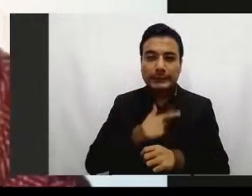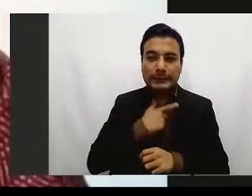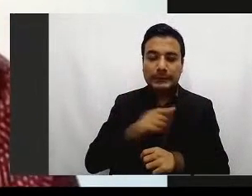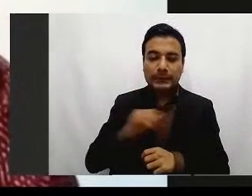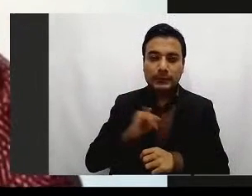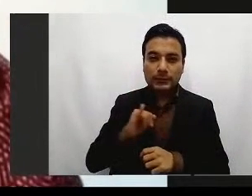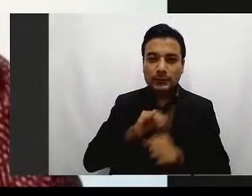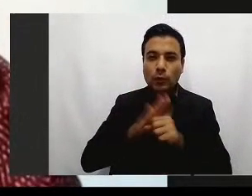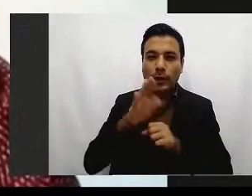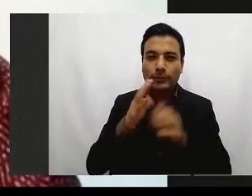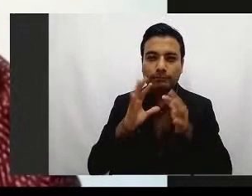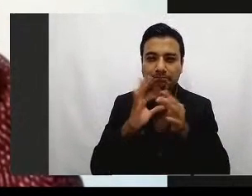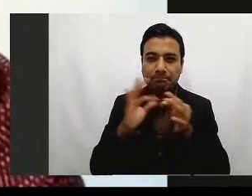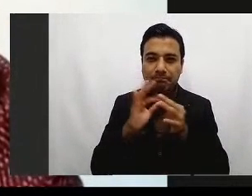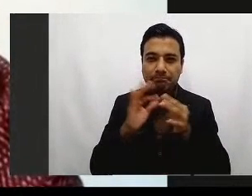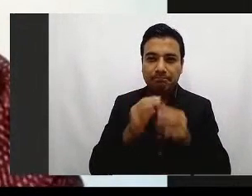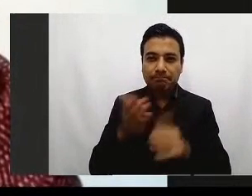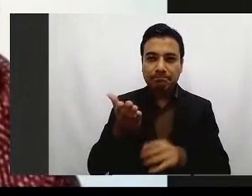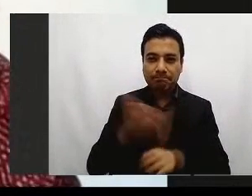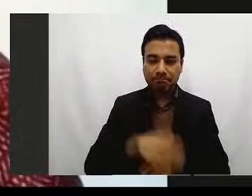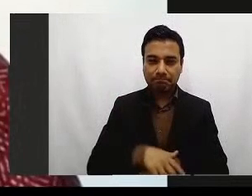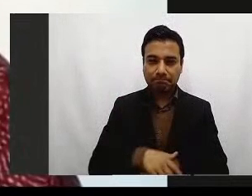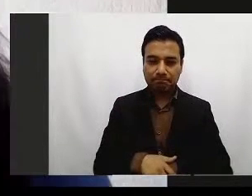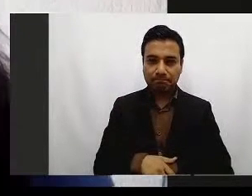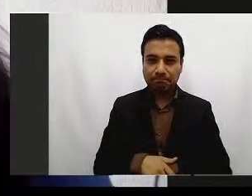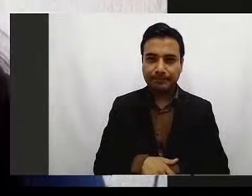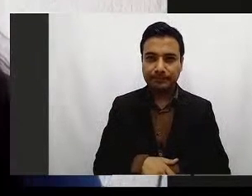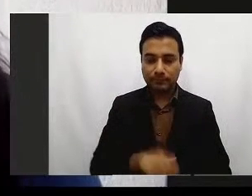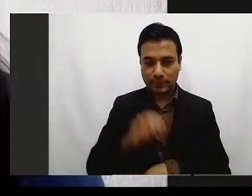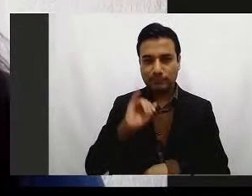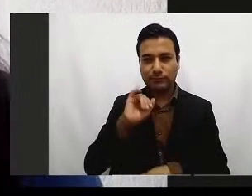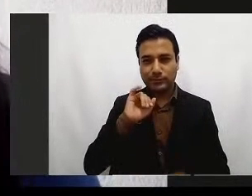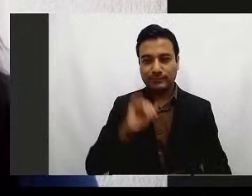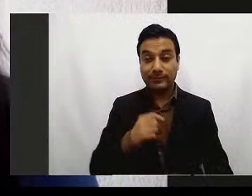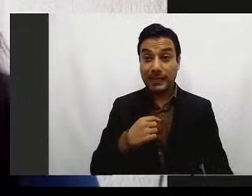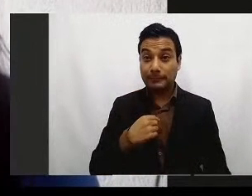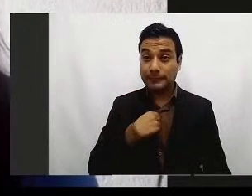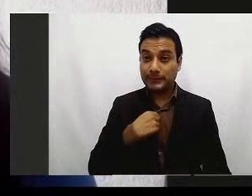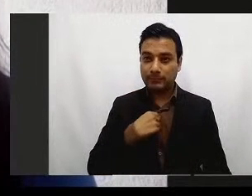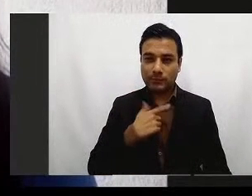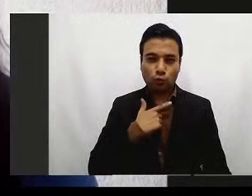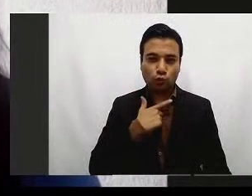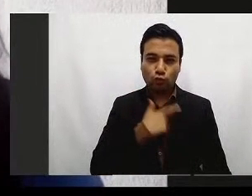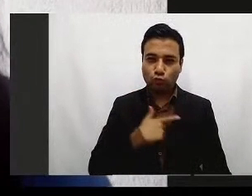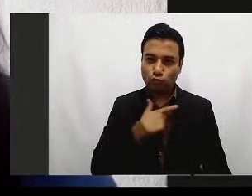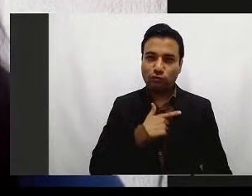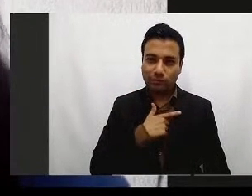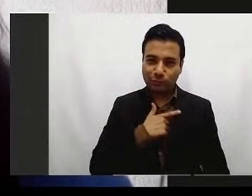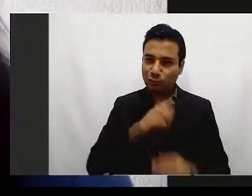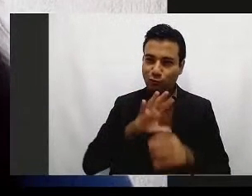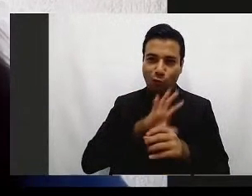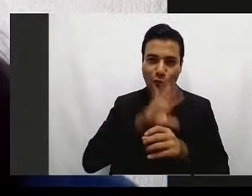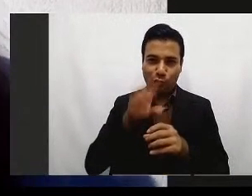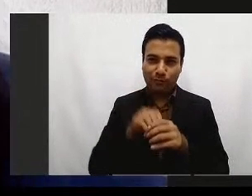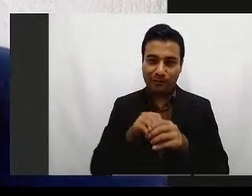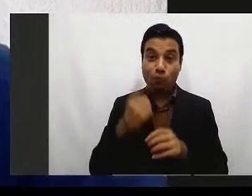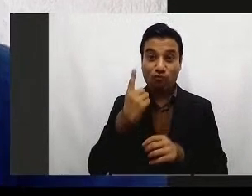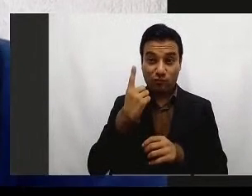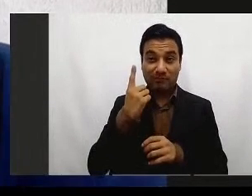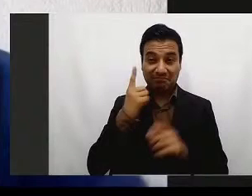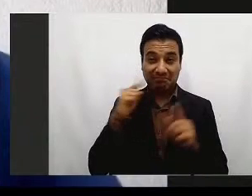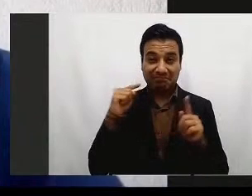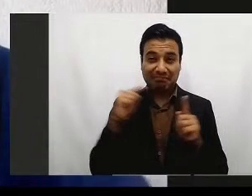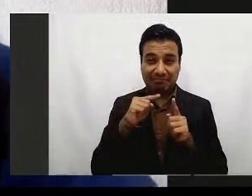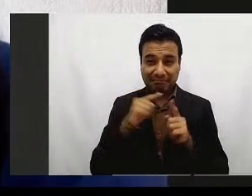las sesiones que tuvimos o las dinámicas. Sí, claro. A mí la verdad es que todas me parecieron muy interesantes. Hay una en particular que